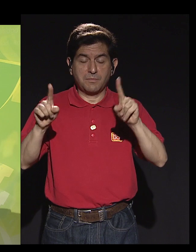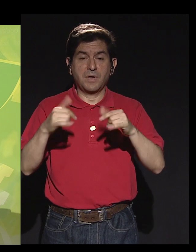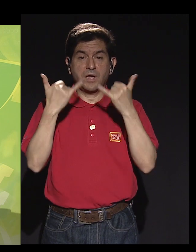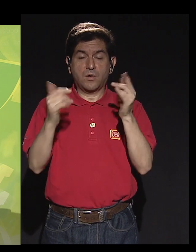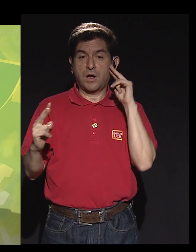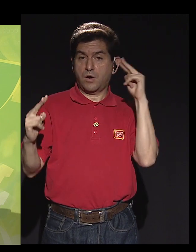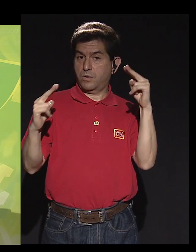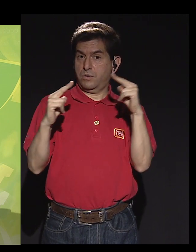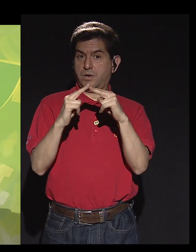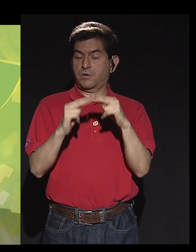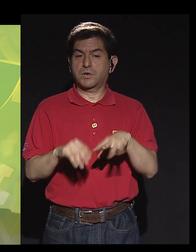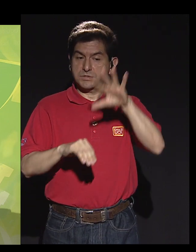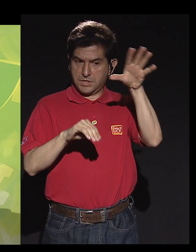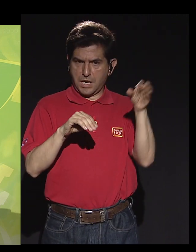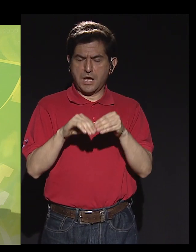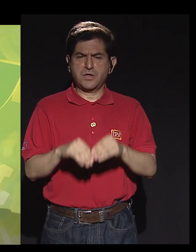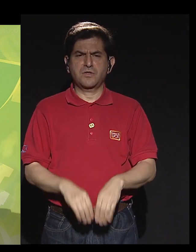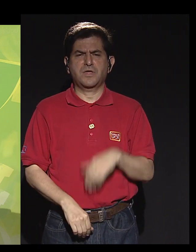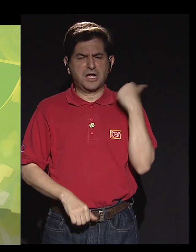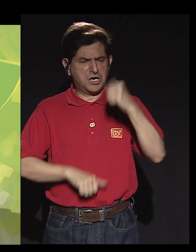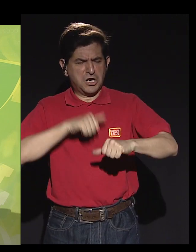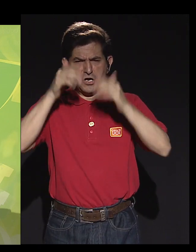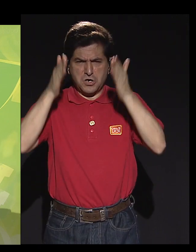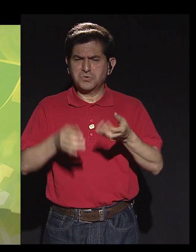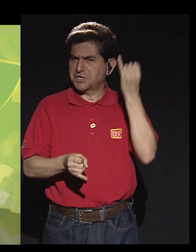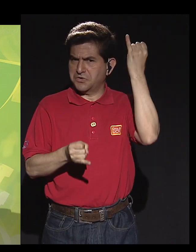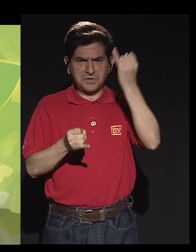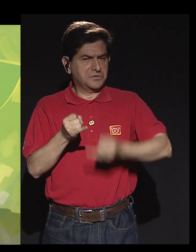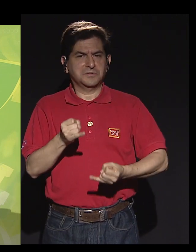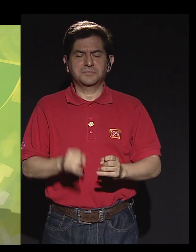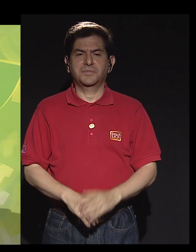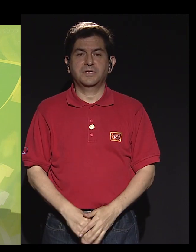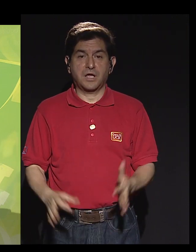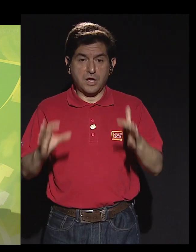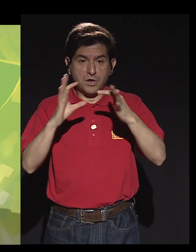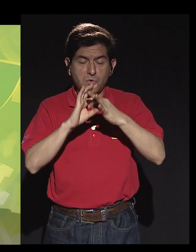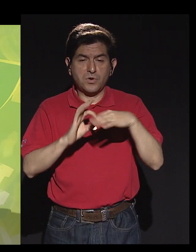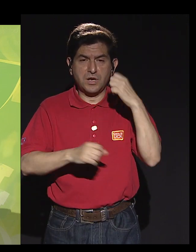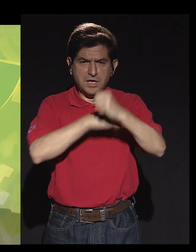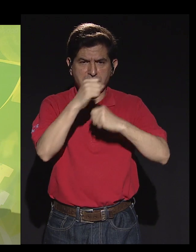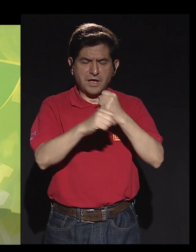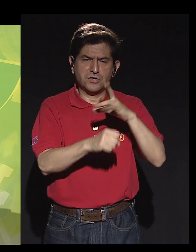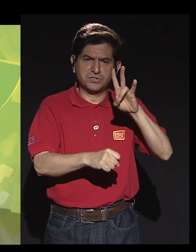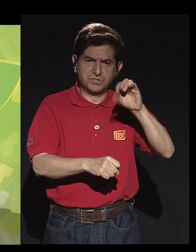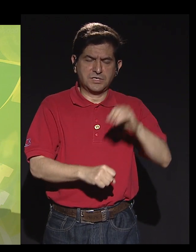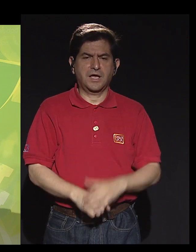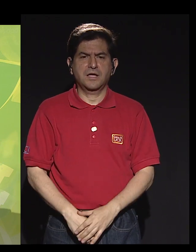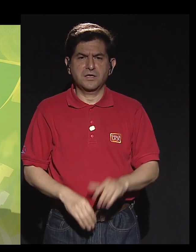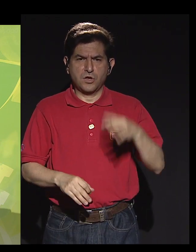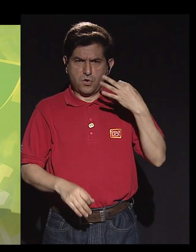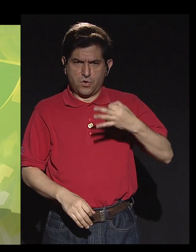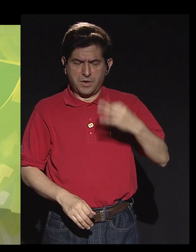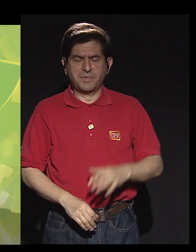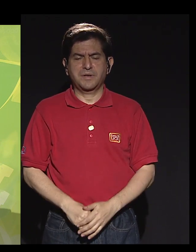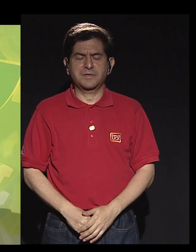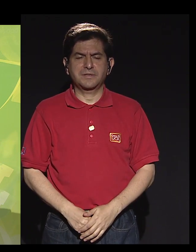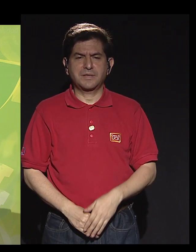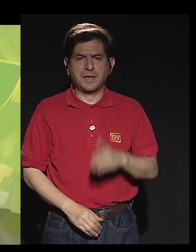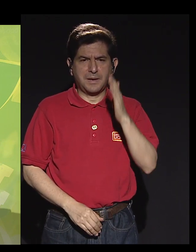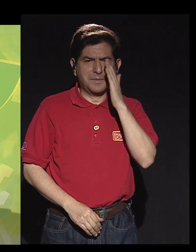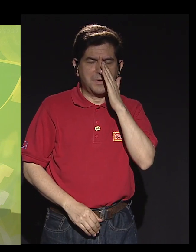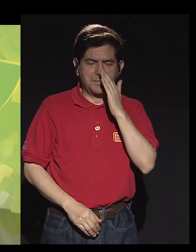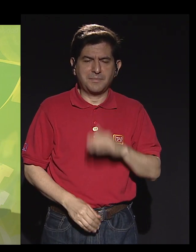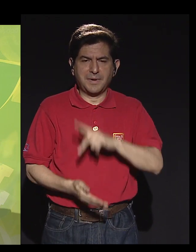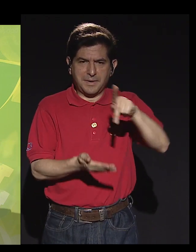conoceremos hoy hay que agregarles que son guerreras incansables. Unidas desde la década de los 70, originalmente conocidas como las Madres de la Plaza